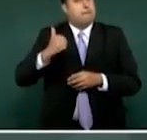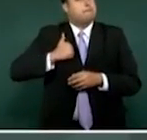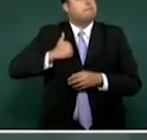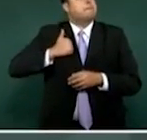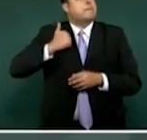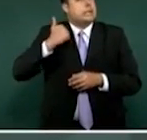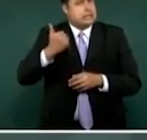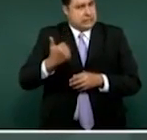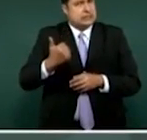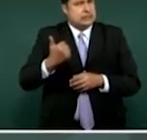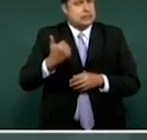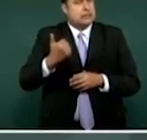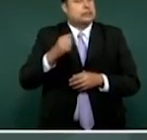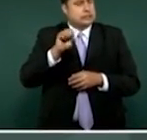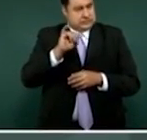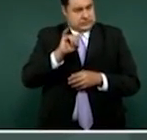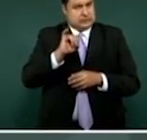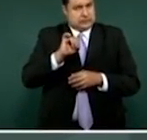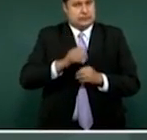como en todo,